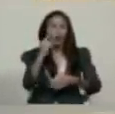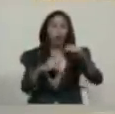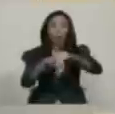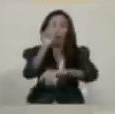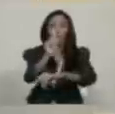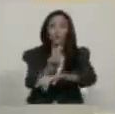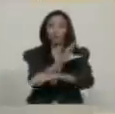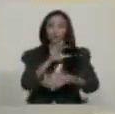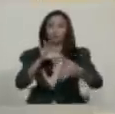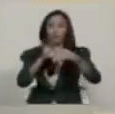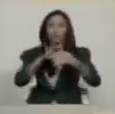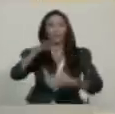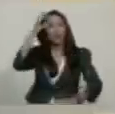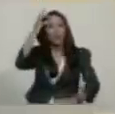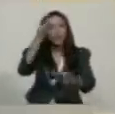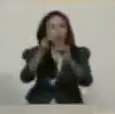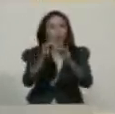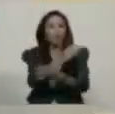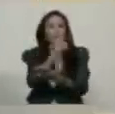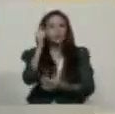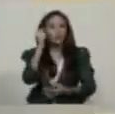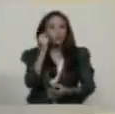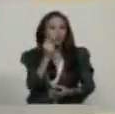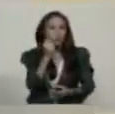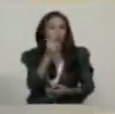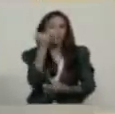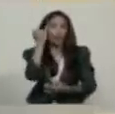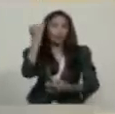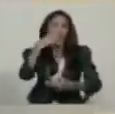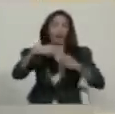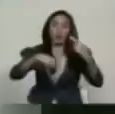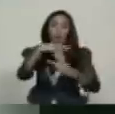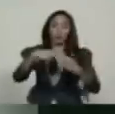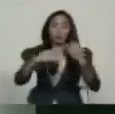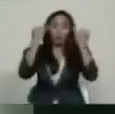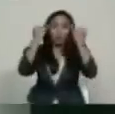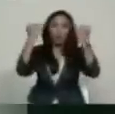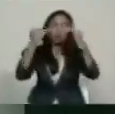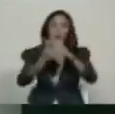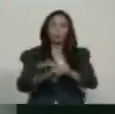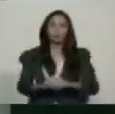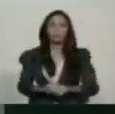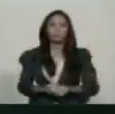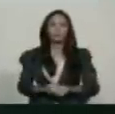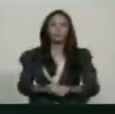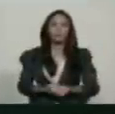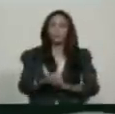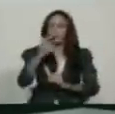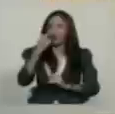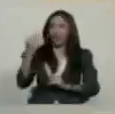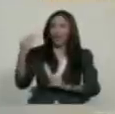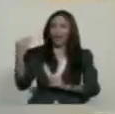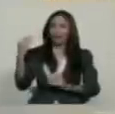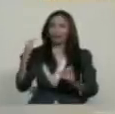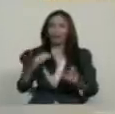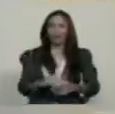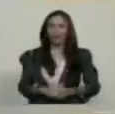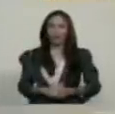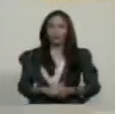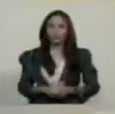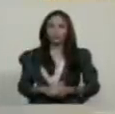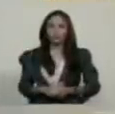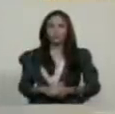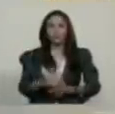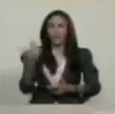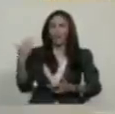de Sucre a la idea de revolución se llevó su propia vida. Cuando la oligarquía